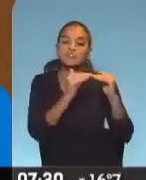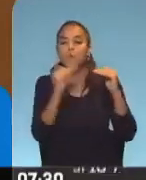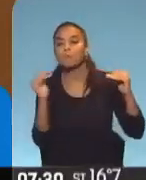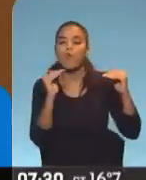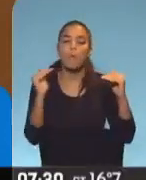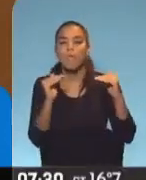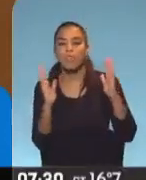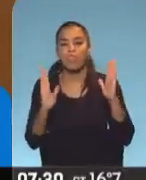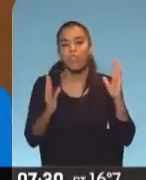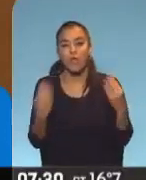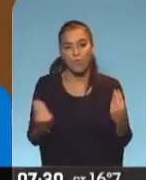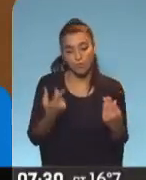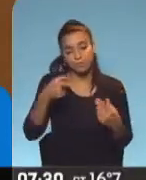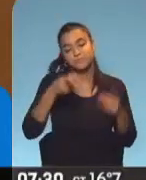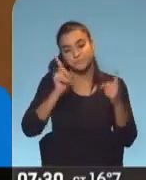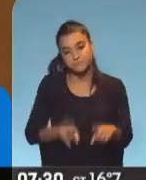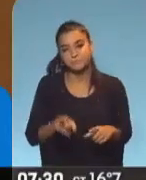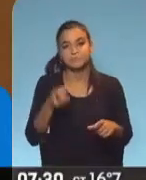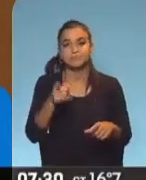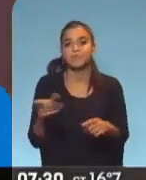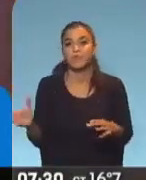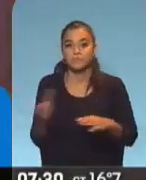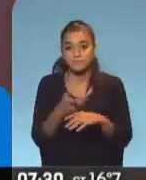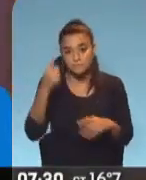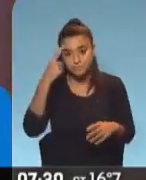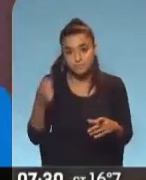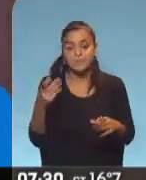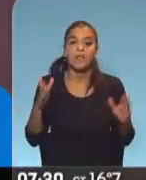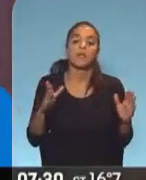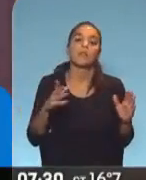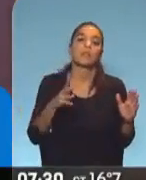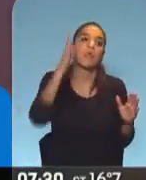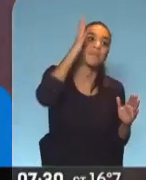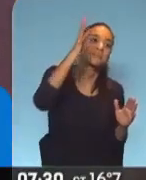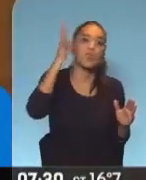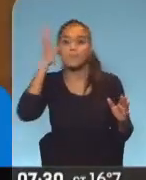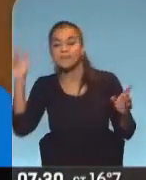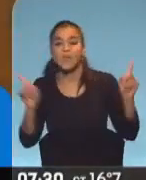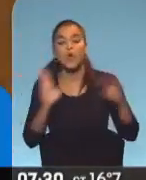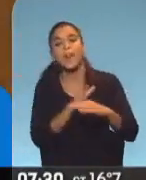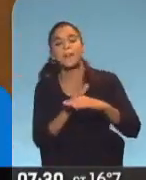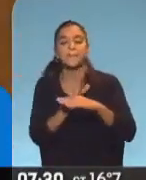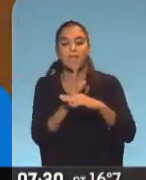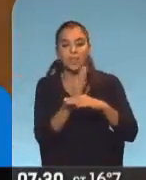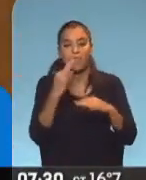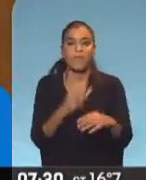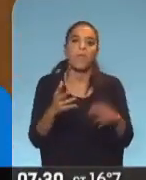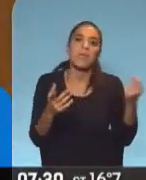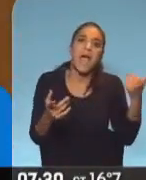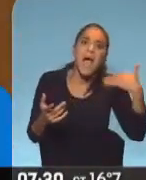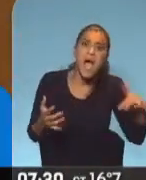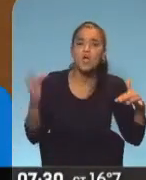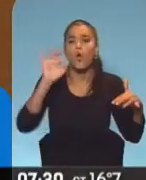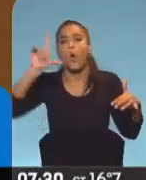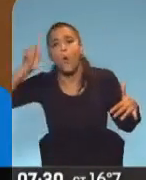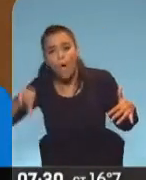petróleo. Esto también está detrás de esta caída porque... Todo coincide que no tiene que haber extremos, eso seguro. Sí, sí, en claro. Que un petróleo muy caro, un petróleo muy barato,